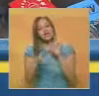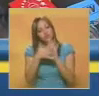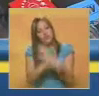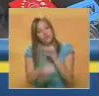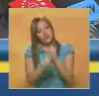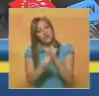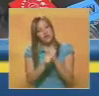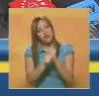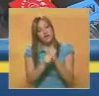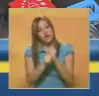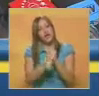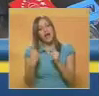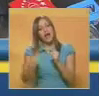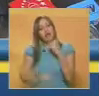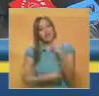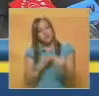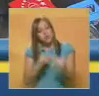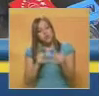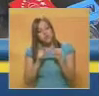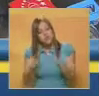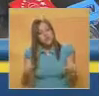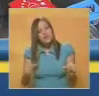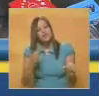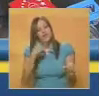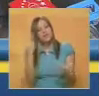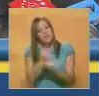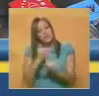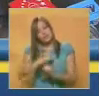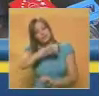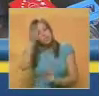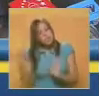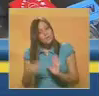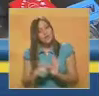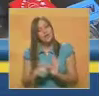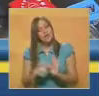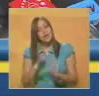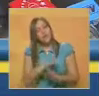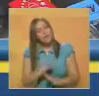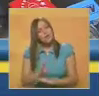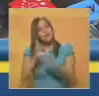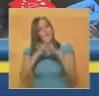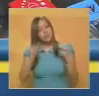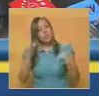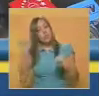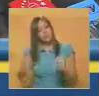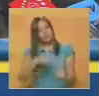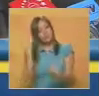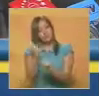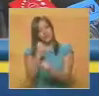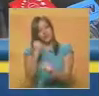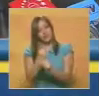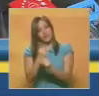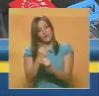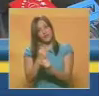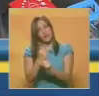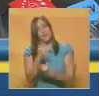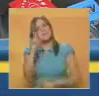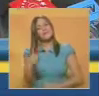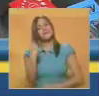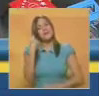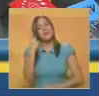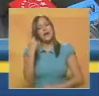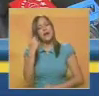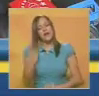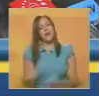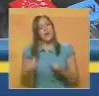establezca un régimen de estabilidad laboral general y absoluta que ampare a todas y todos los trabajadores desde el primer momento